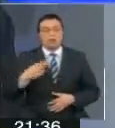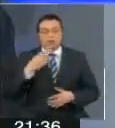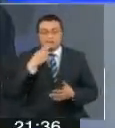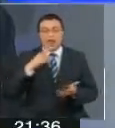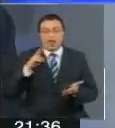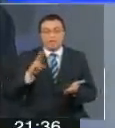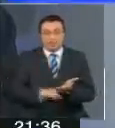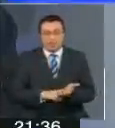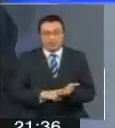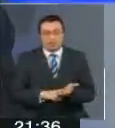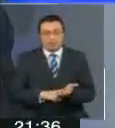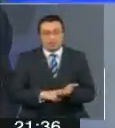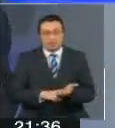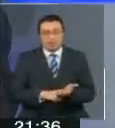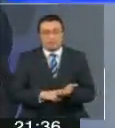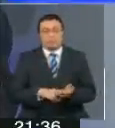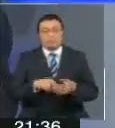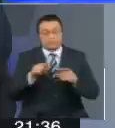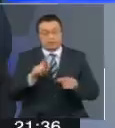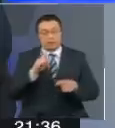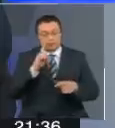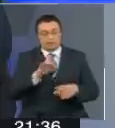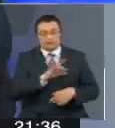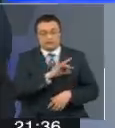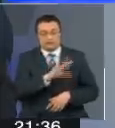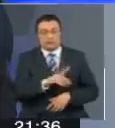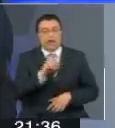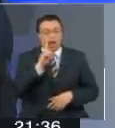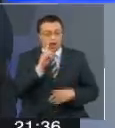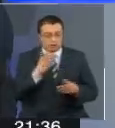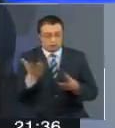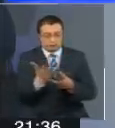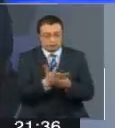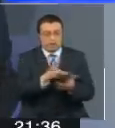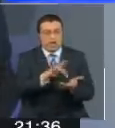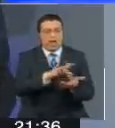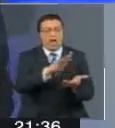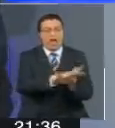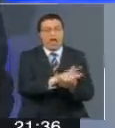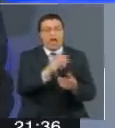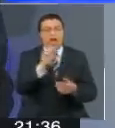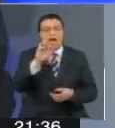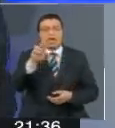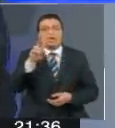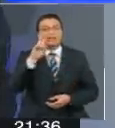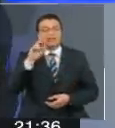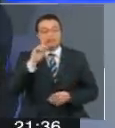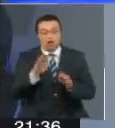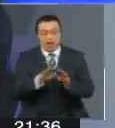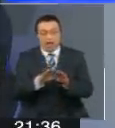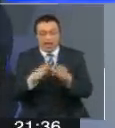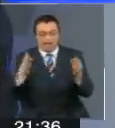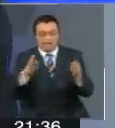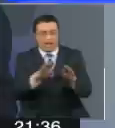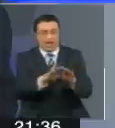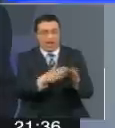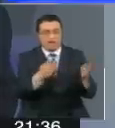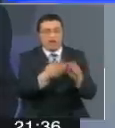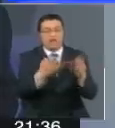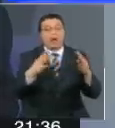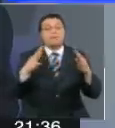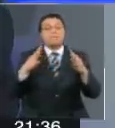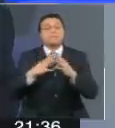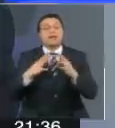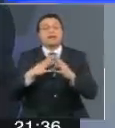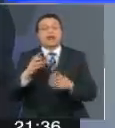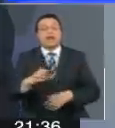verdad. Que existan en Chile archivos, que se abran los archivos de los